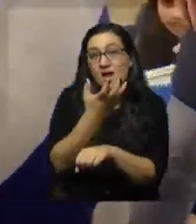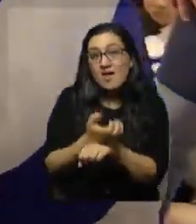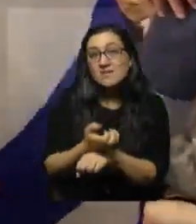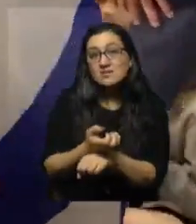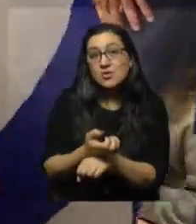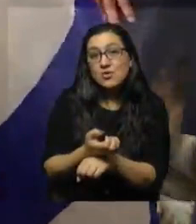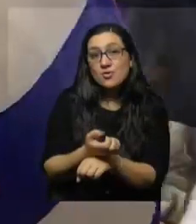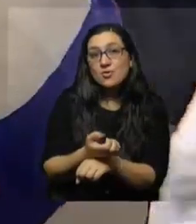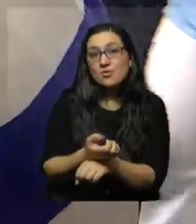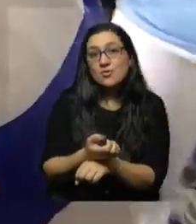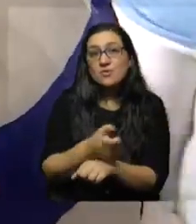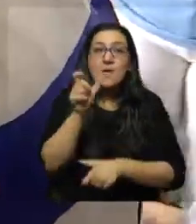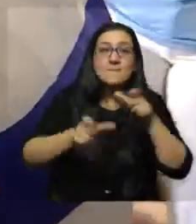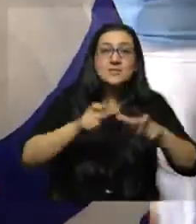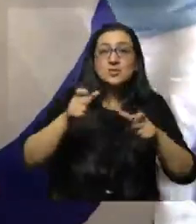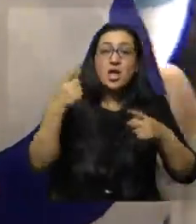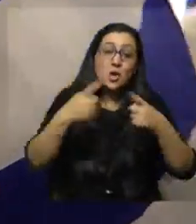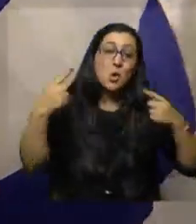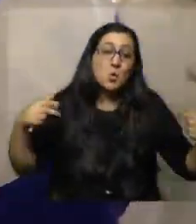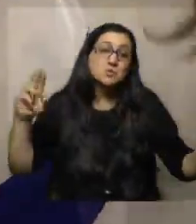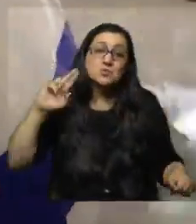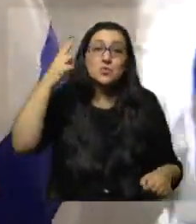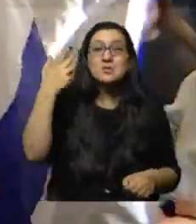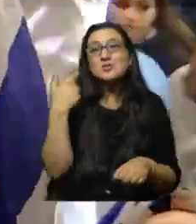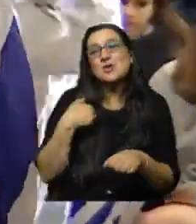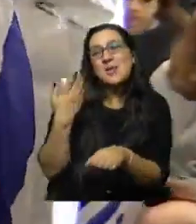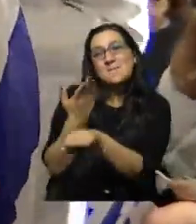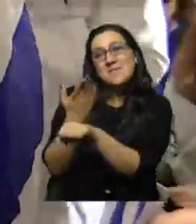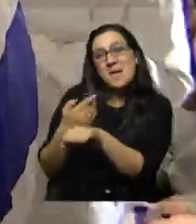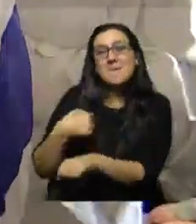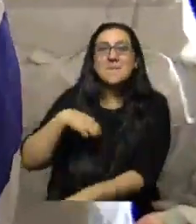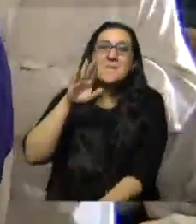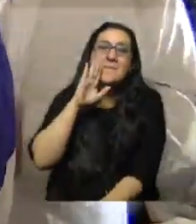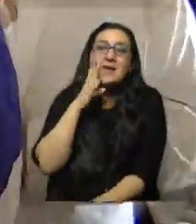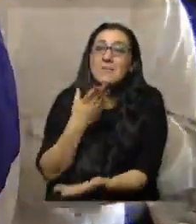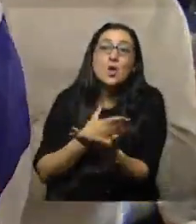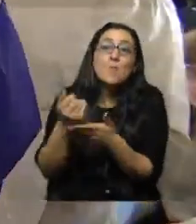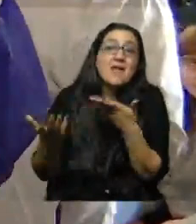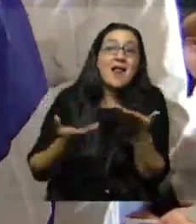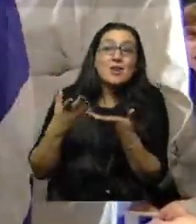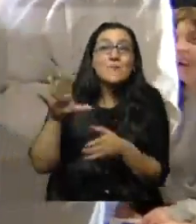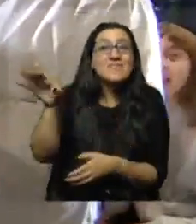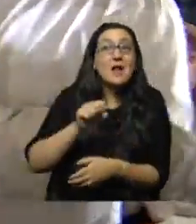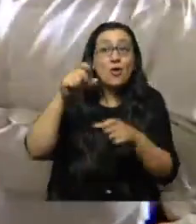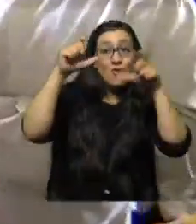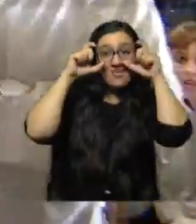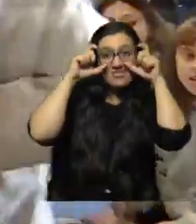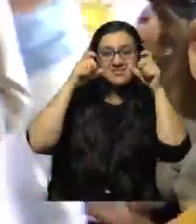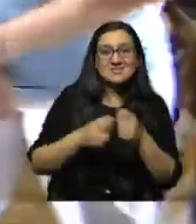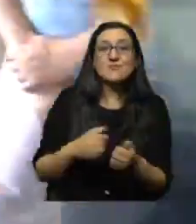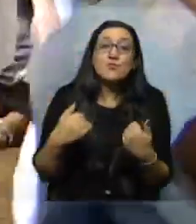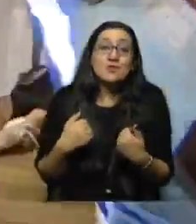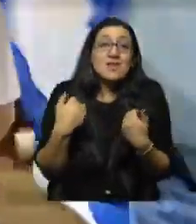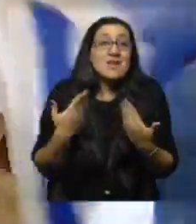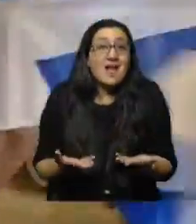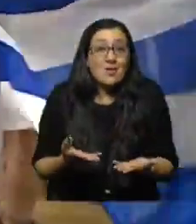de gente con cosas de Uruguay y yo le pedí a mi madre que me compre algo y me trajo los lentes. Bien, o sea que fue un regalo